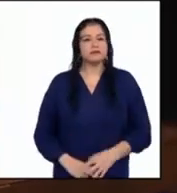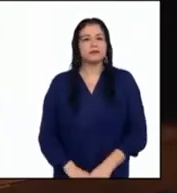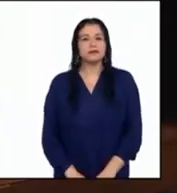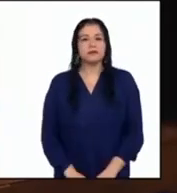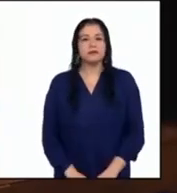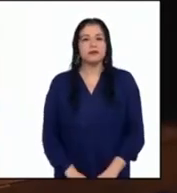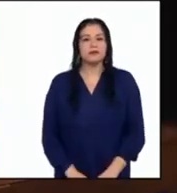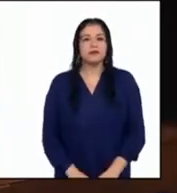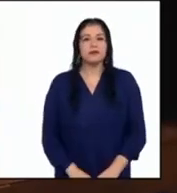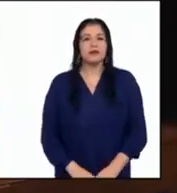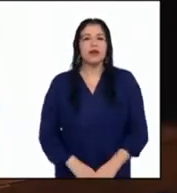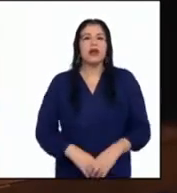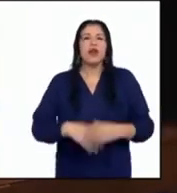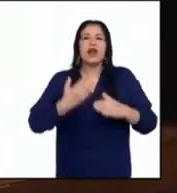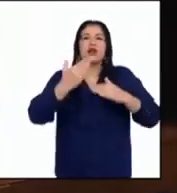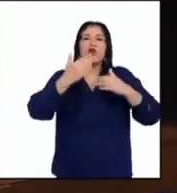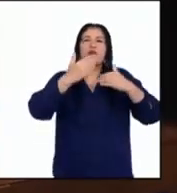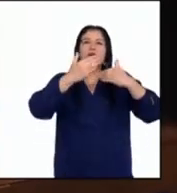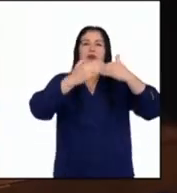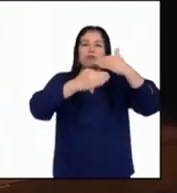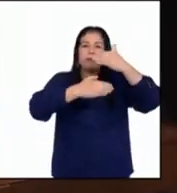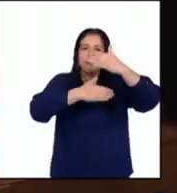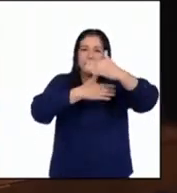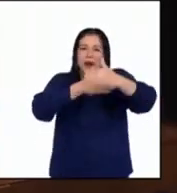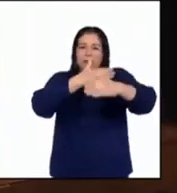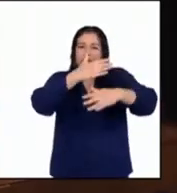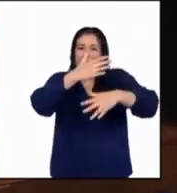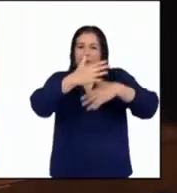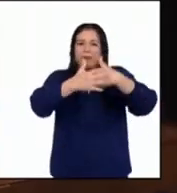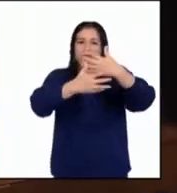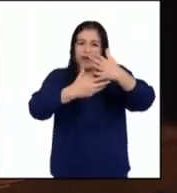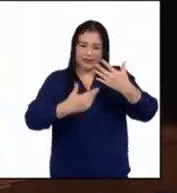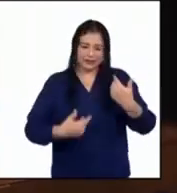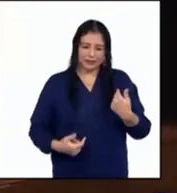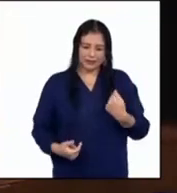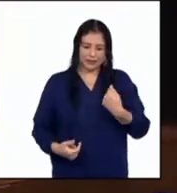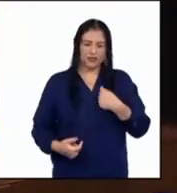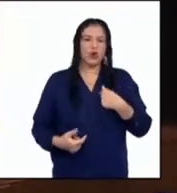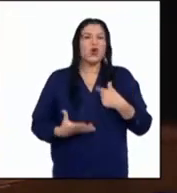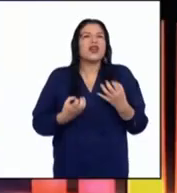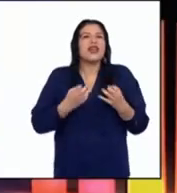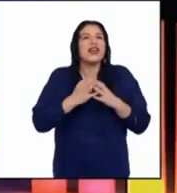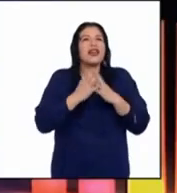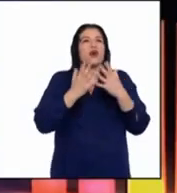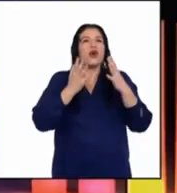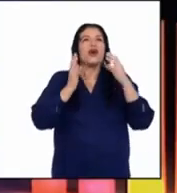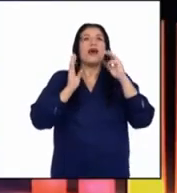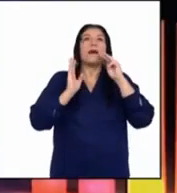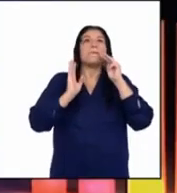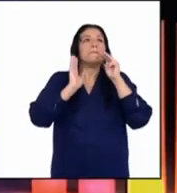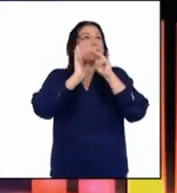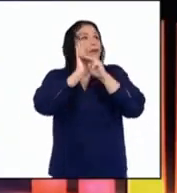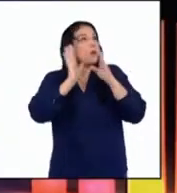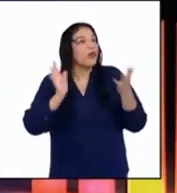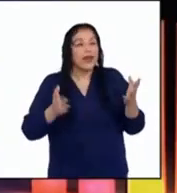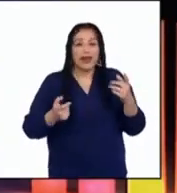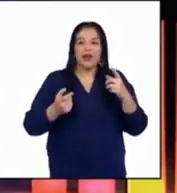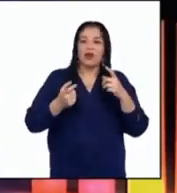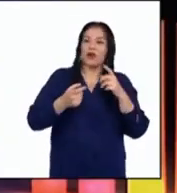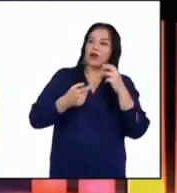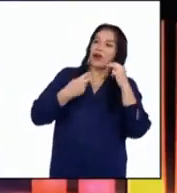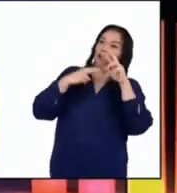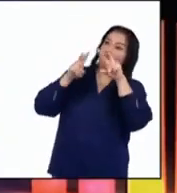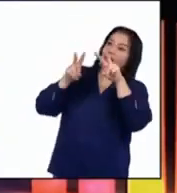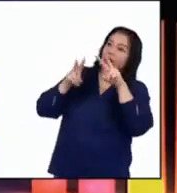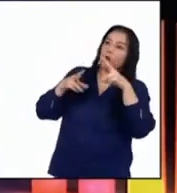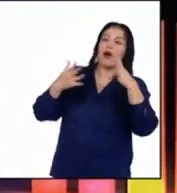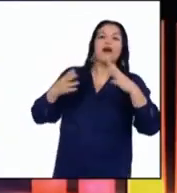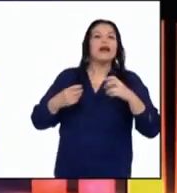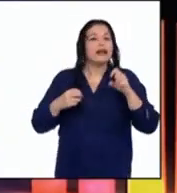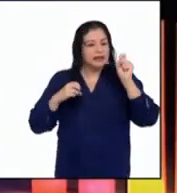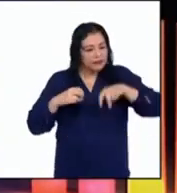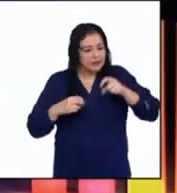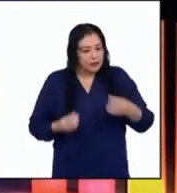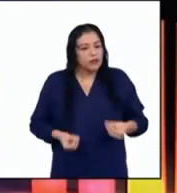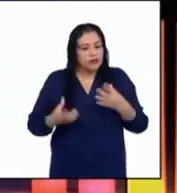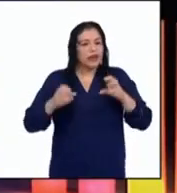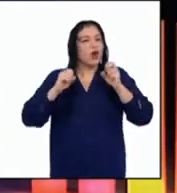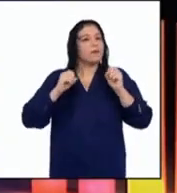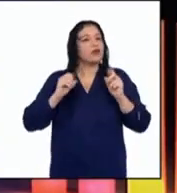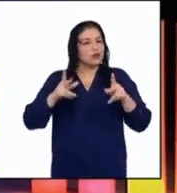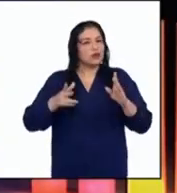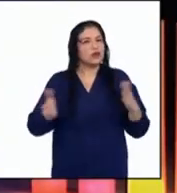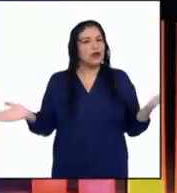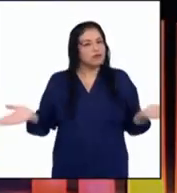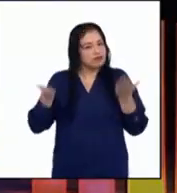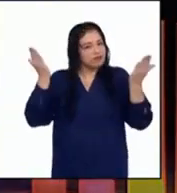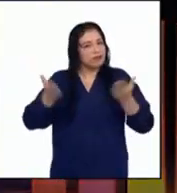La trascendencia es una necesidad natural que tenemos todos. Hay que darle la oportunidad y hay que lanzarse a hacer lo